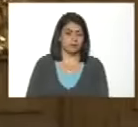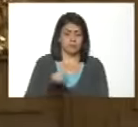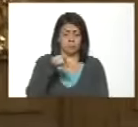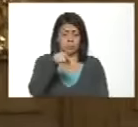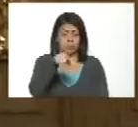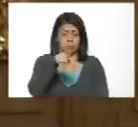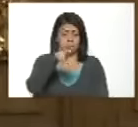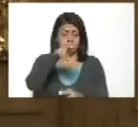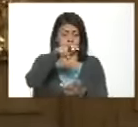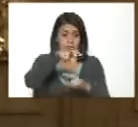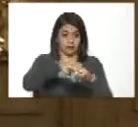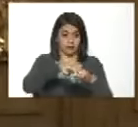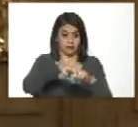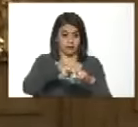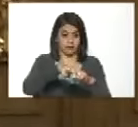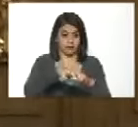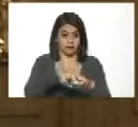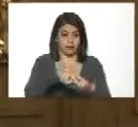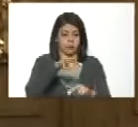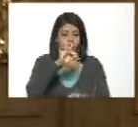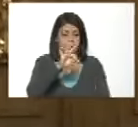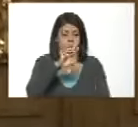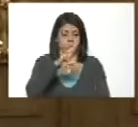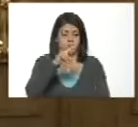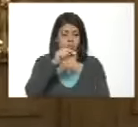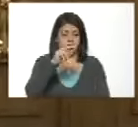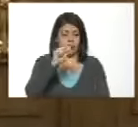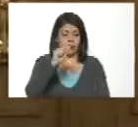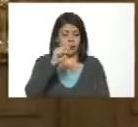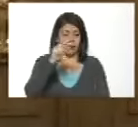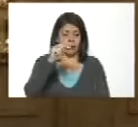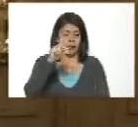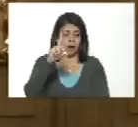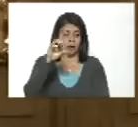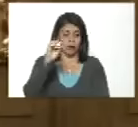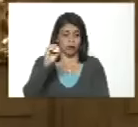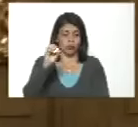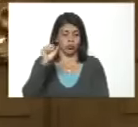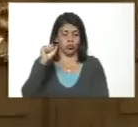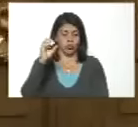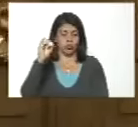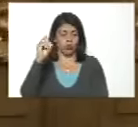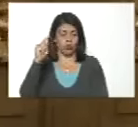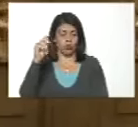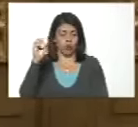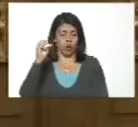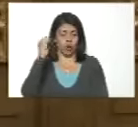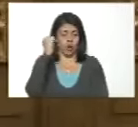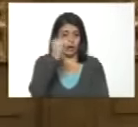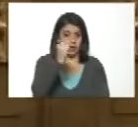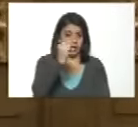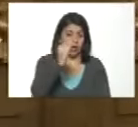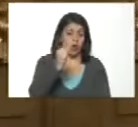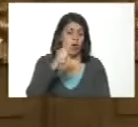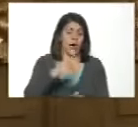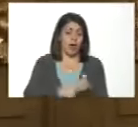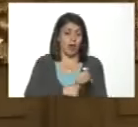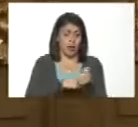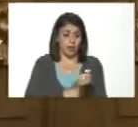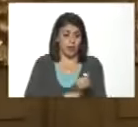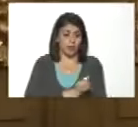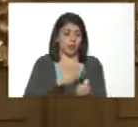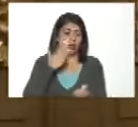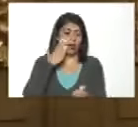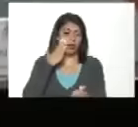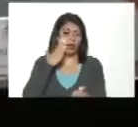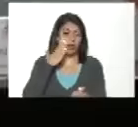aquí, Fernando Soto Rojas, le asesinaron a su hermano. Y su mamá